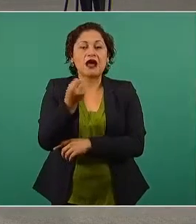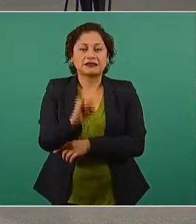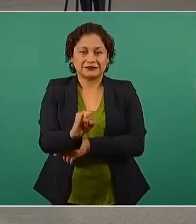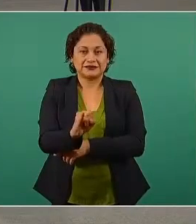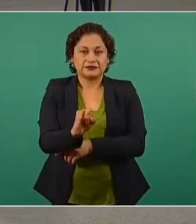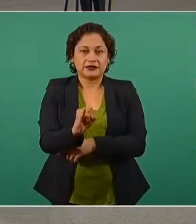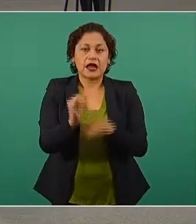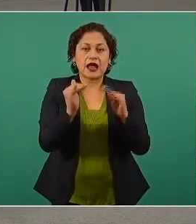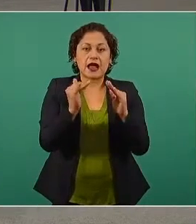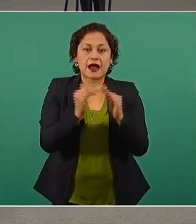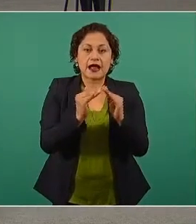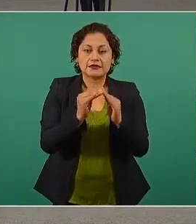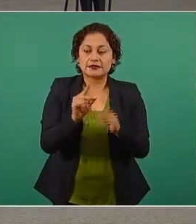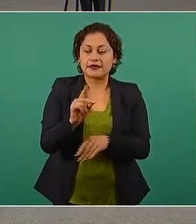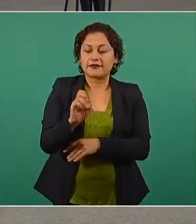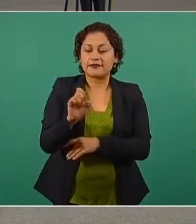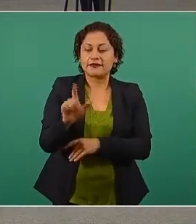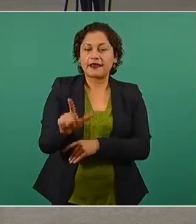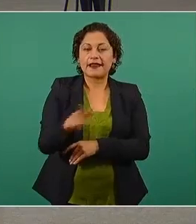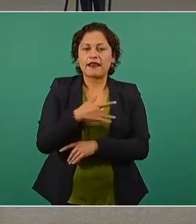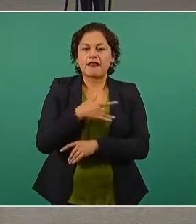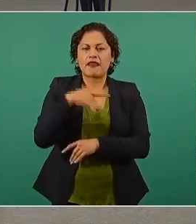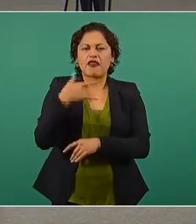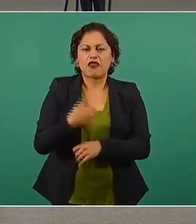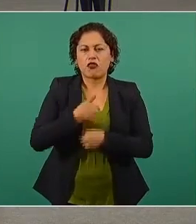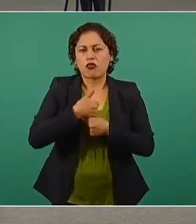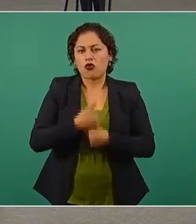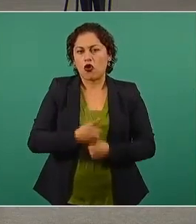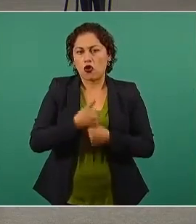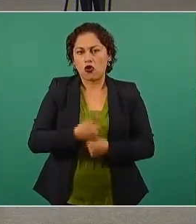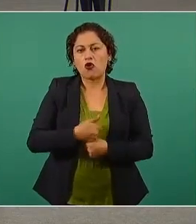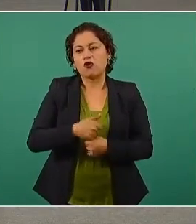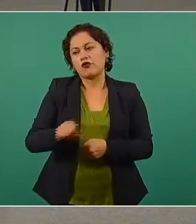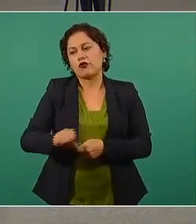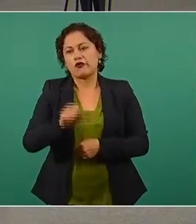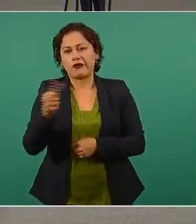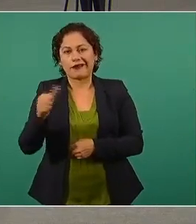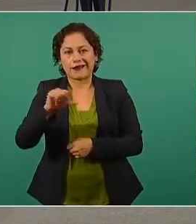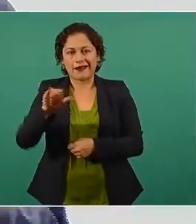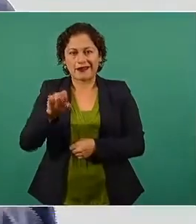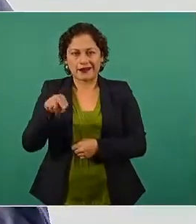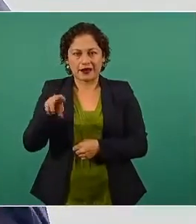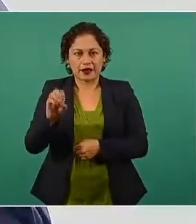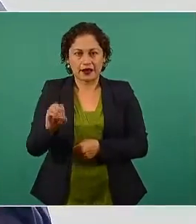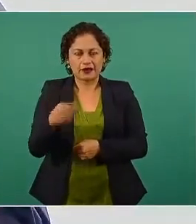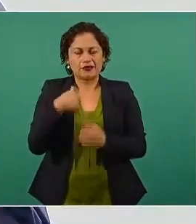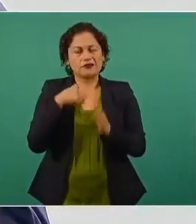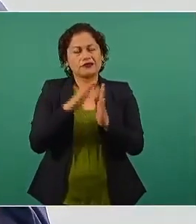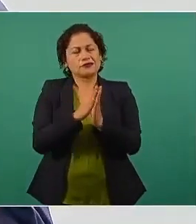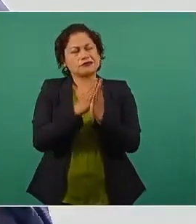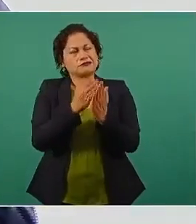La casa del dolor ajeno. Y no entendía por qué. Cuando leí el libro ya,